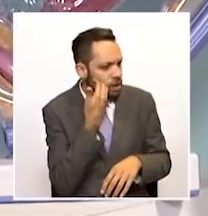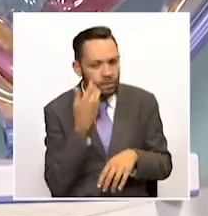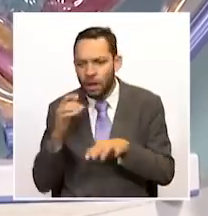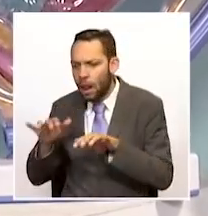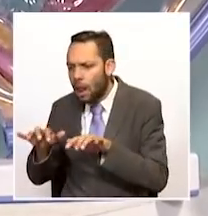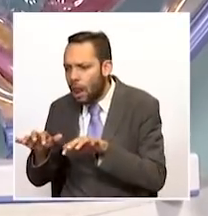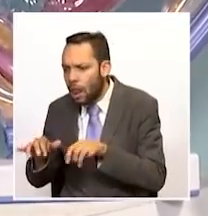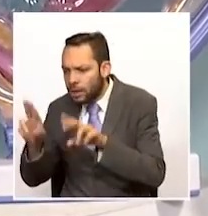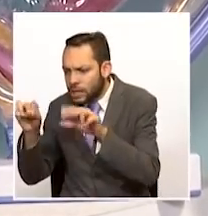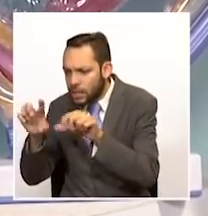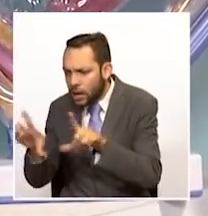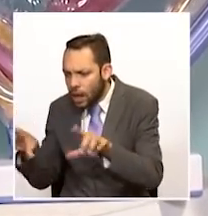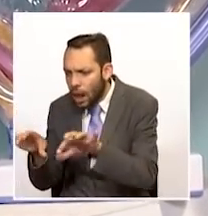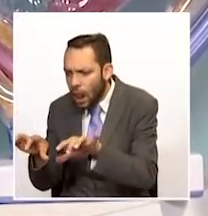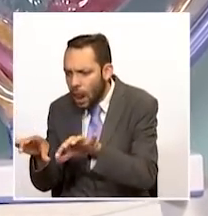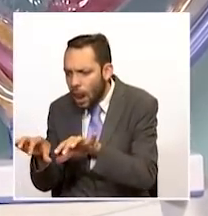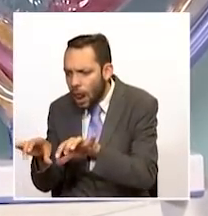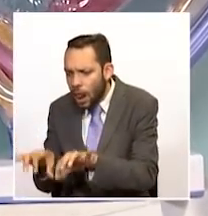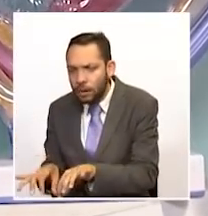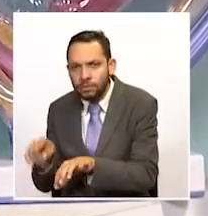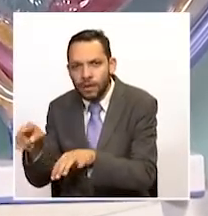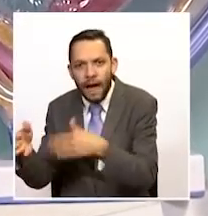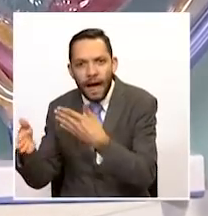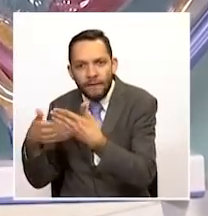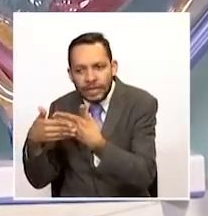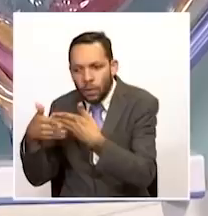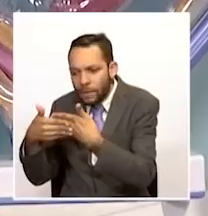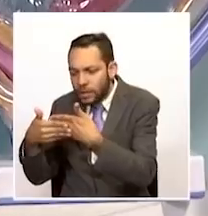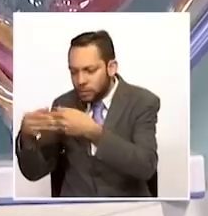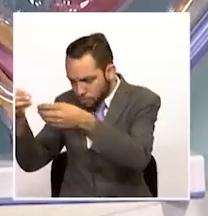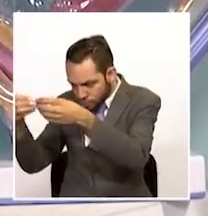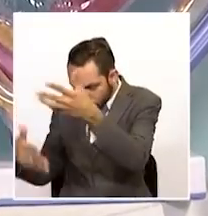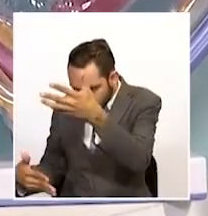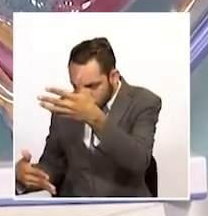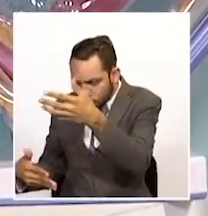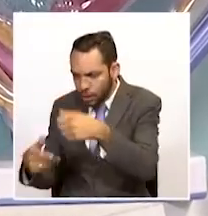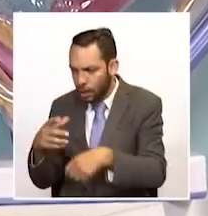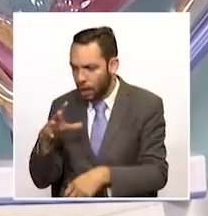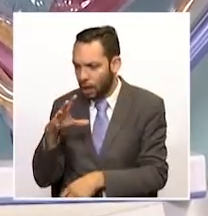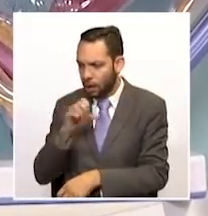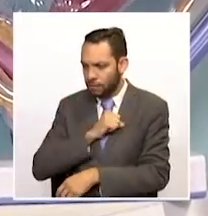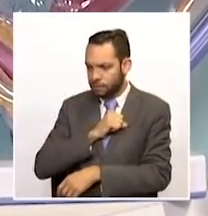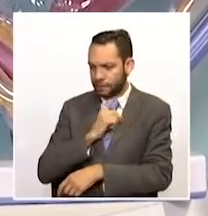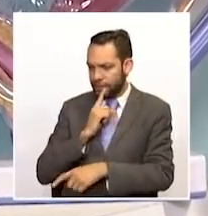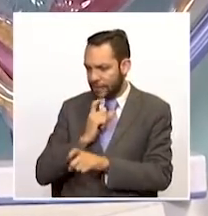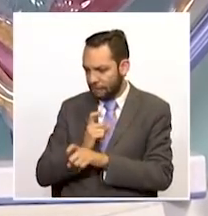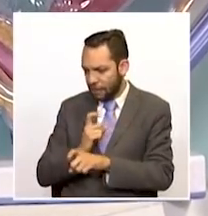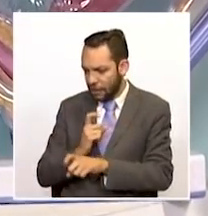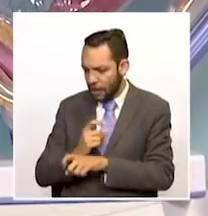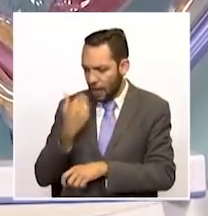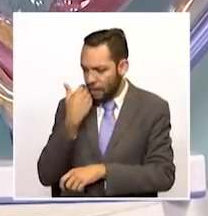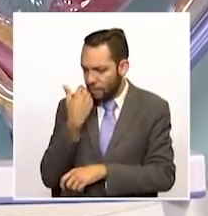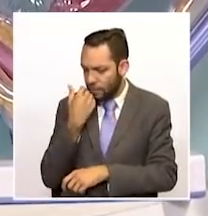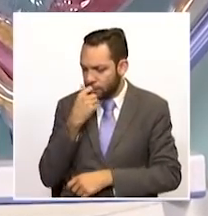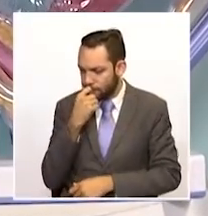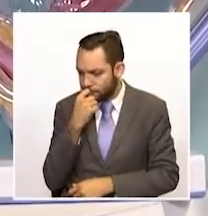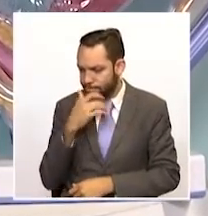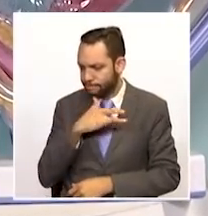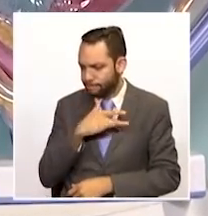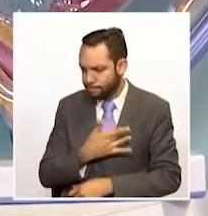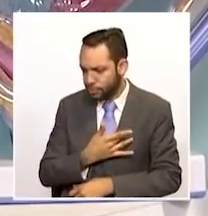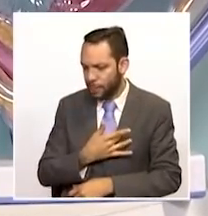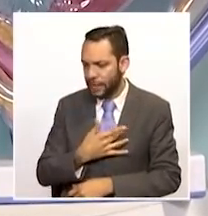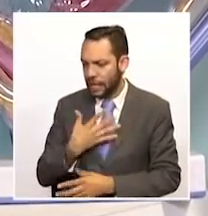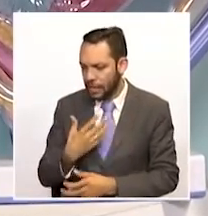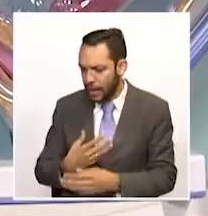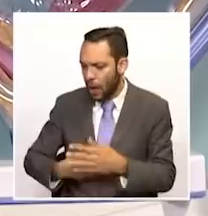lo que encontré en internet fue supremamente desalentador me hablaba yo entro en el ciclo de vida muy bajo entonces pues la idea es seguir buscando